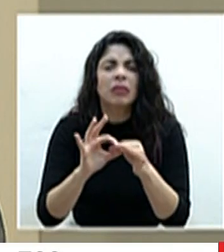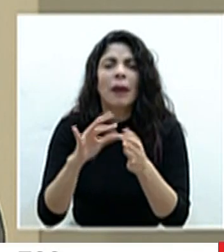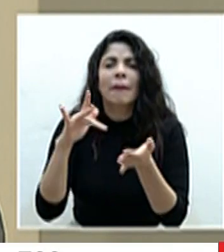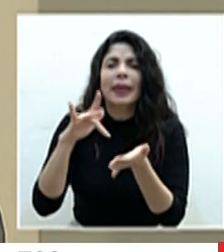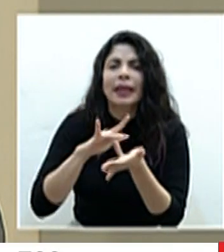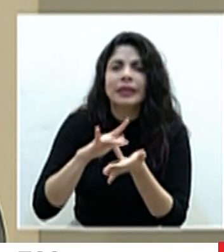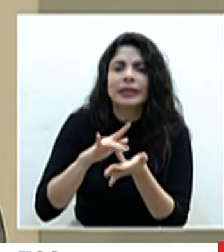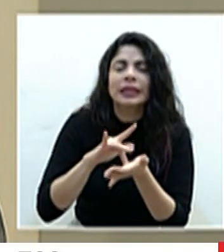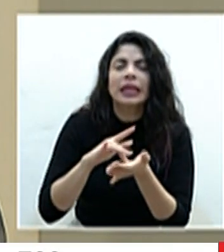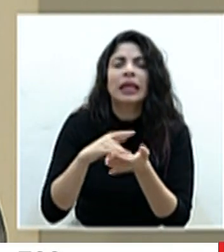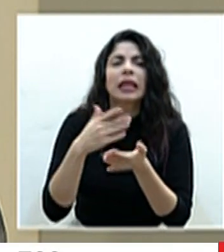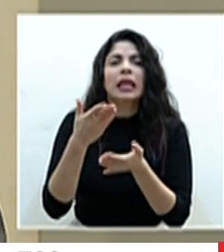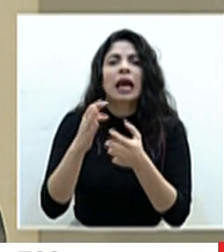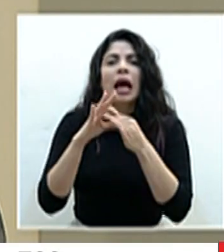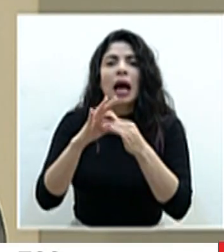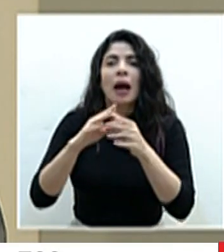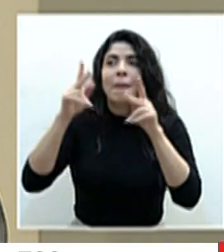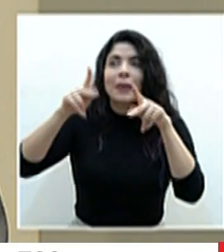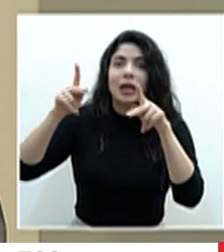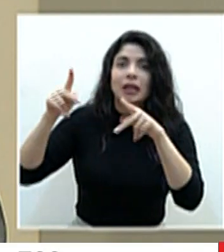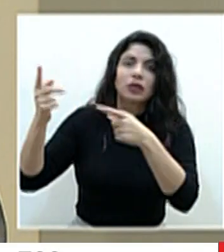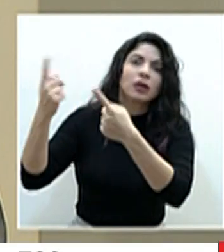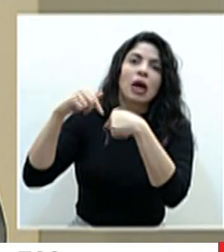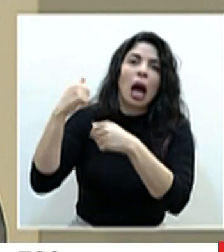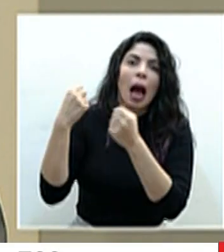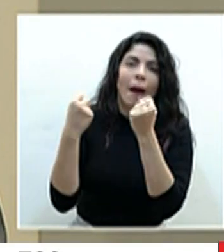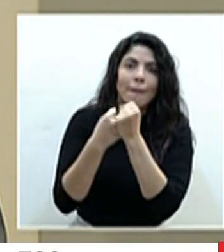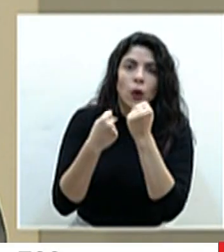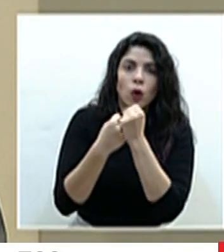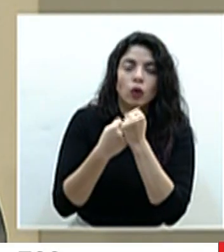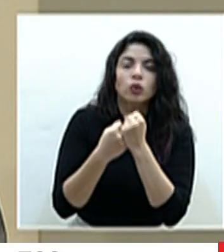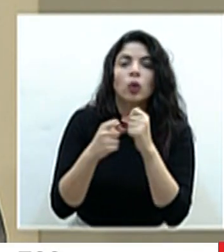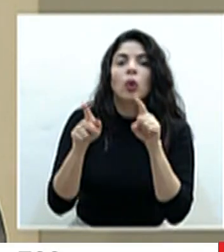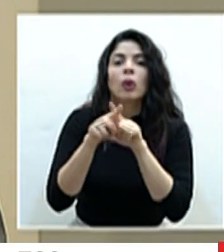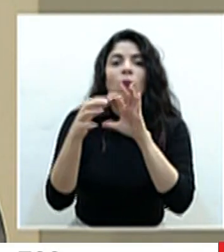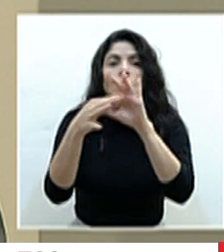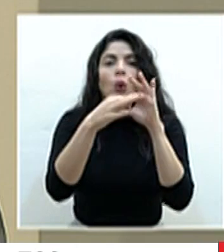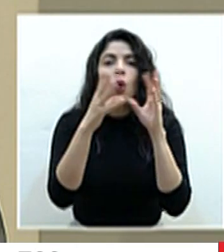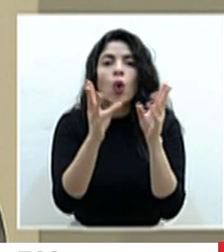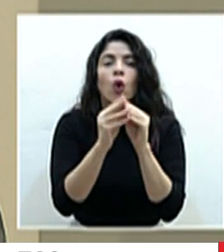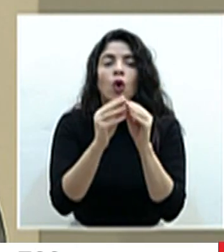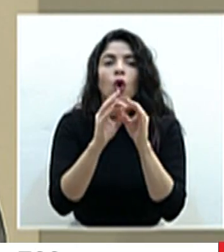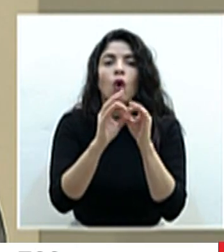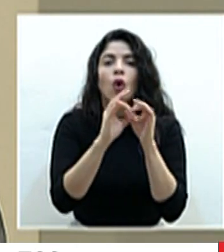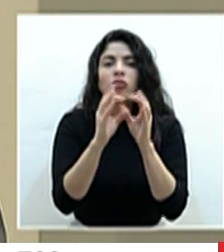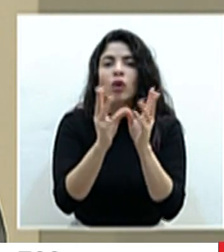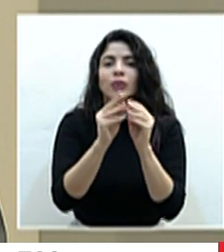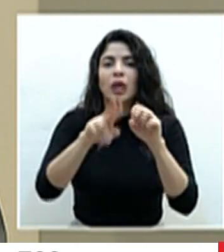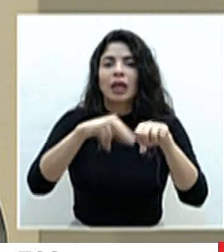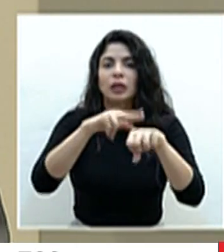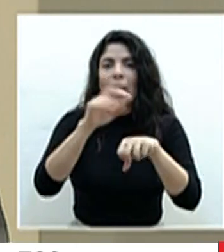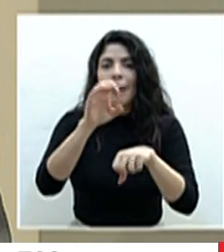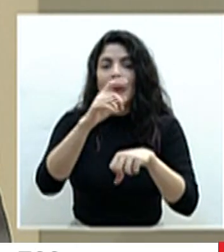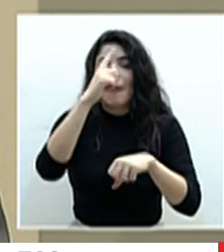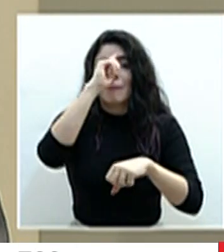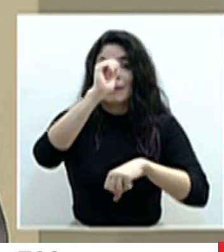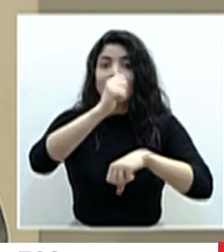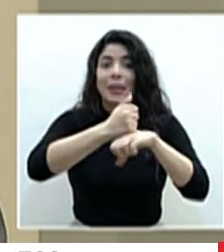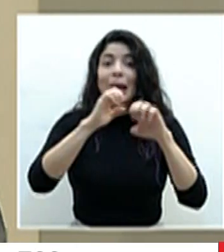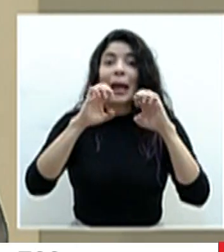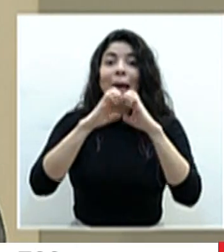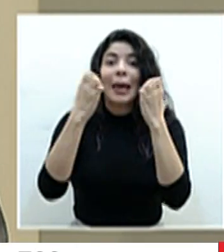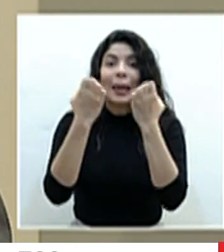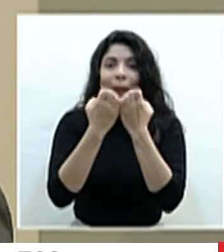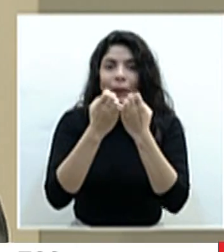medicamentos, tiene que ver también con personal de apoyo. Vamos en coordinación con la Comisión Nacional de Emergencias a establecer un equipo de tarea en